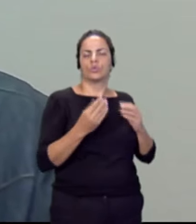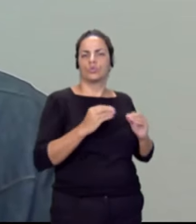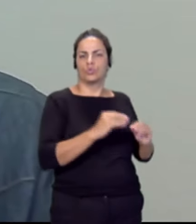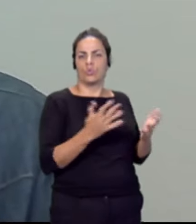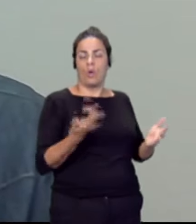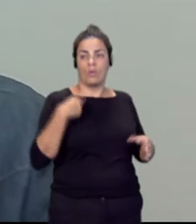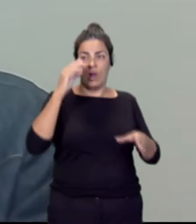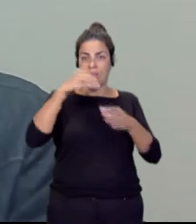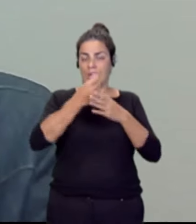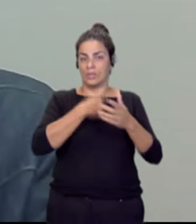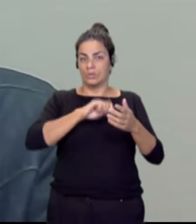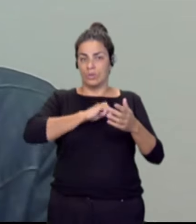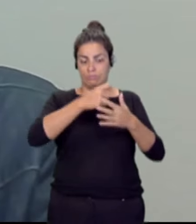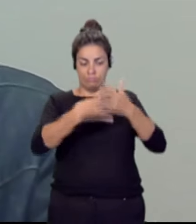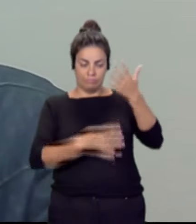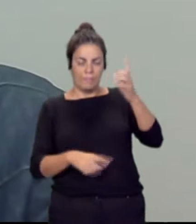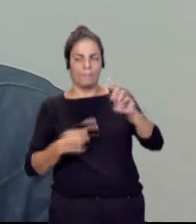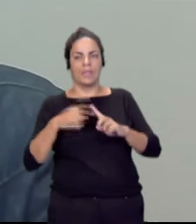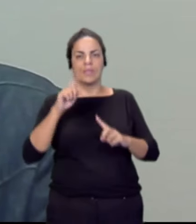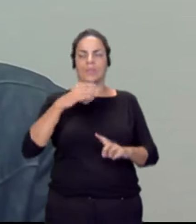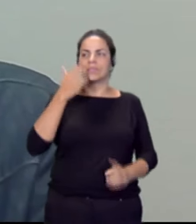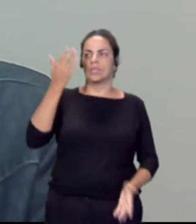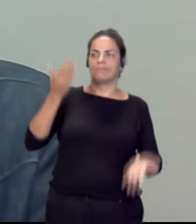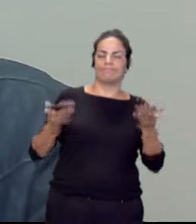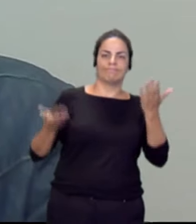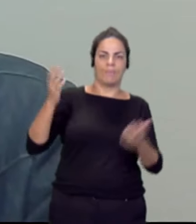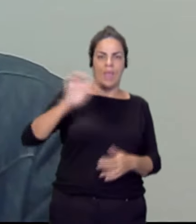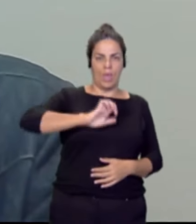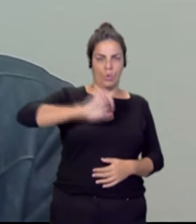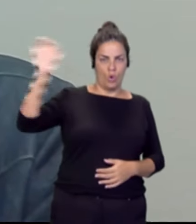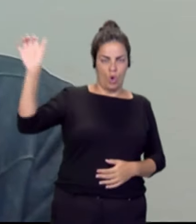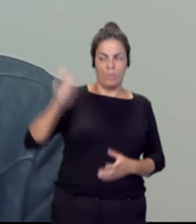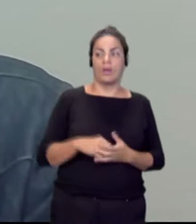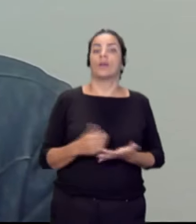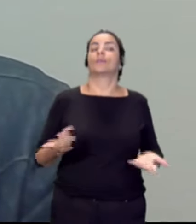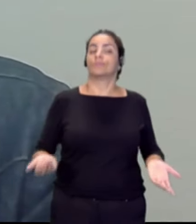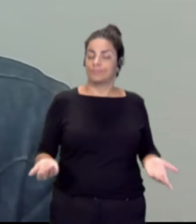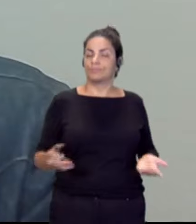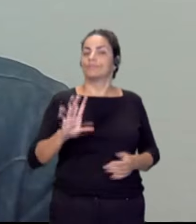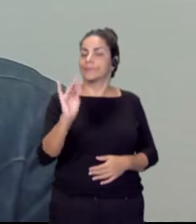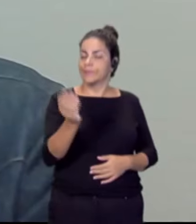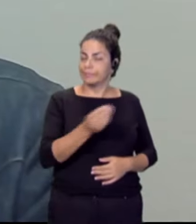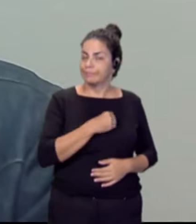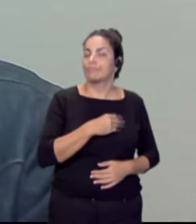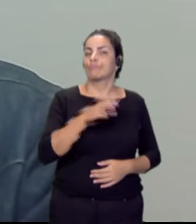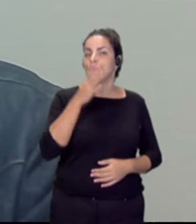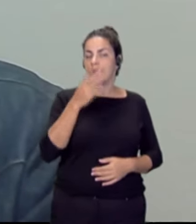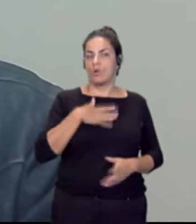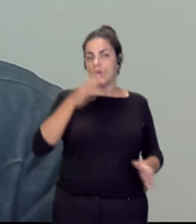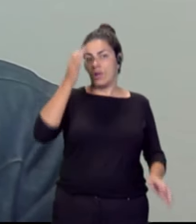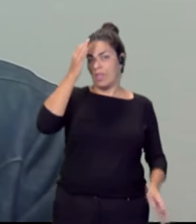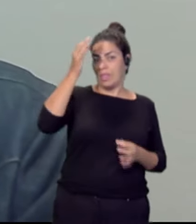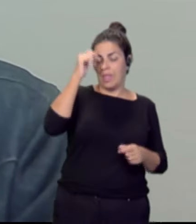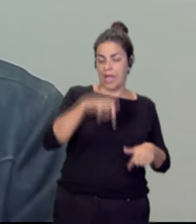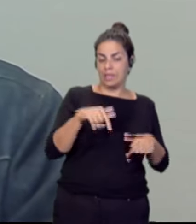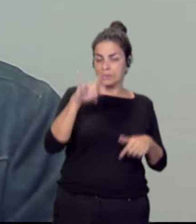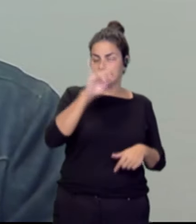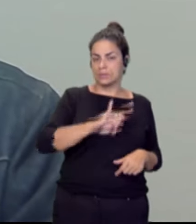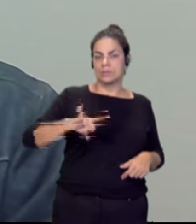español, sino incluso con respecto a Europa. Y sí, y lamentablemente seguimos teniendo cifras que no